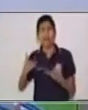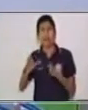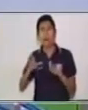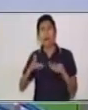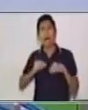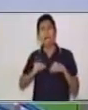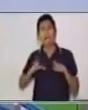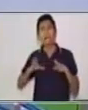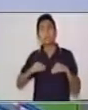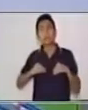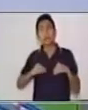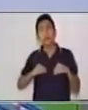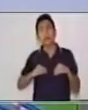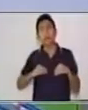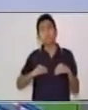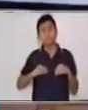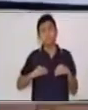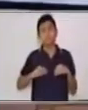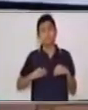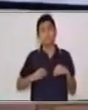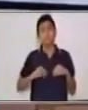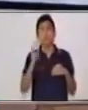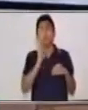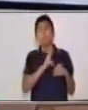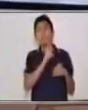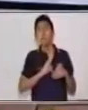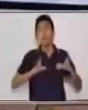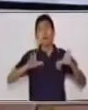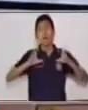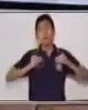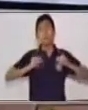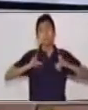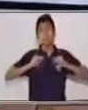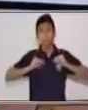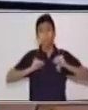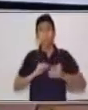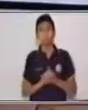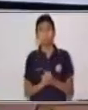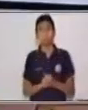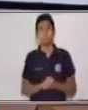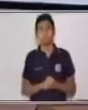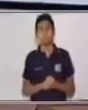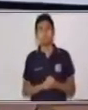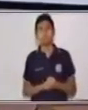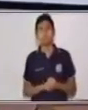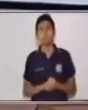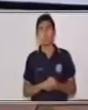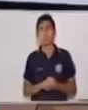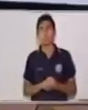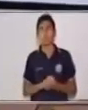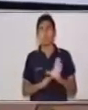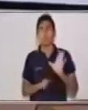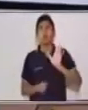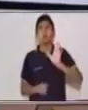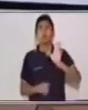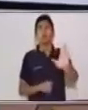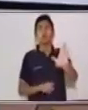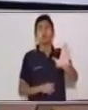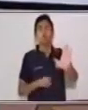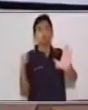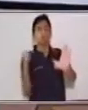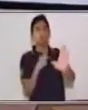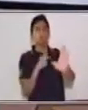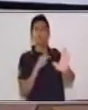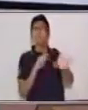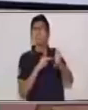Aceptar. Muy bien. Aceptaron va a ser mi núcleo del predicado. Muy bien. Sus, que va a ser